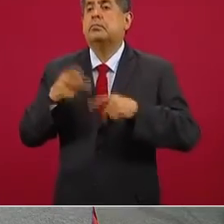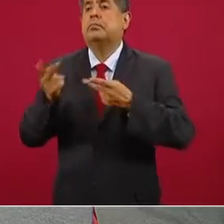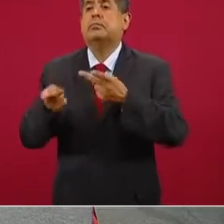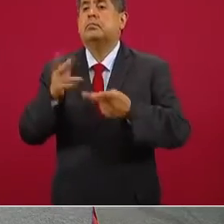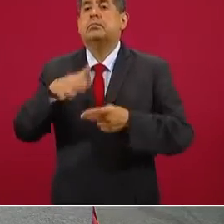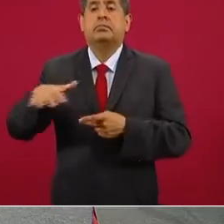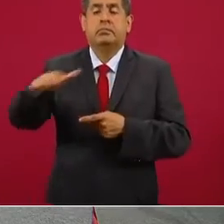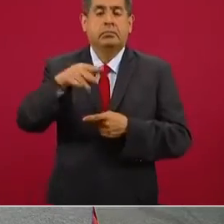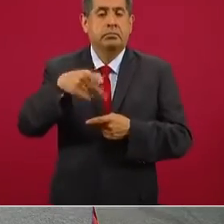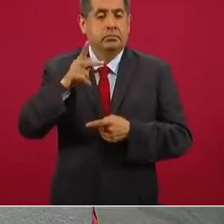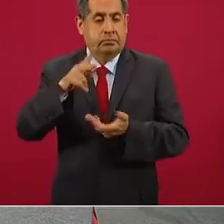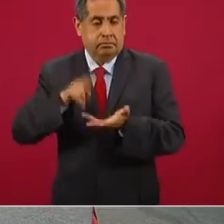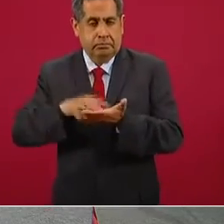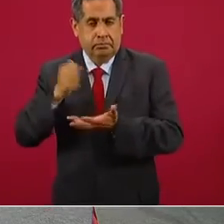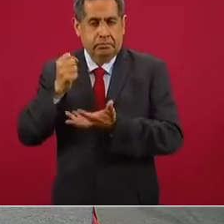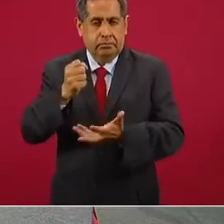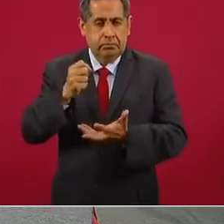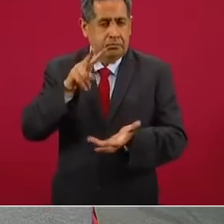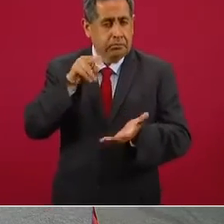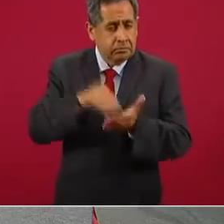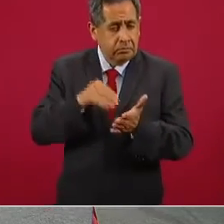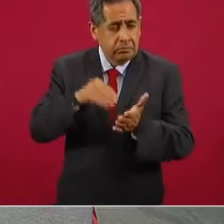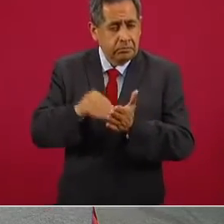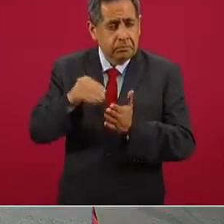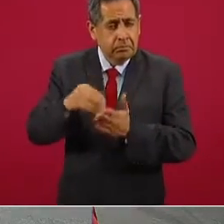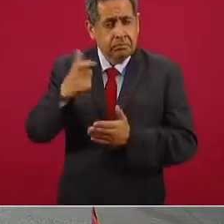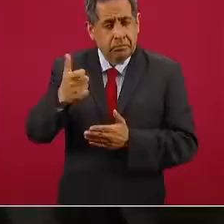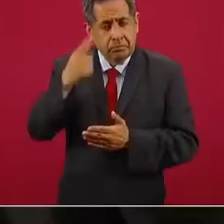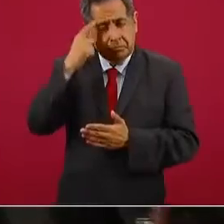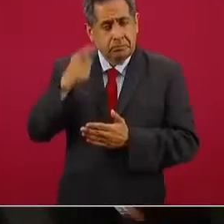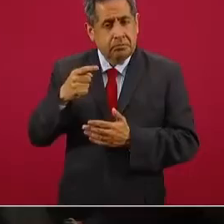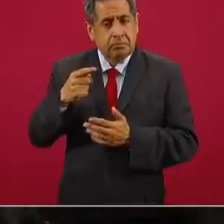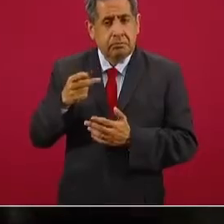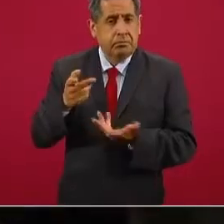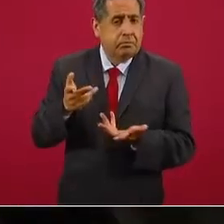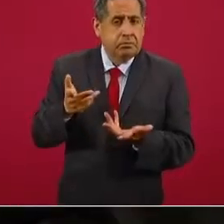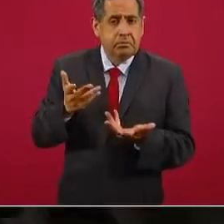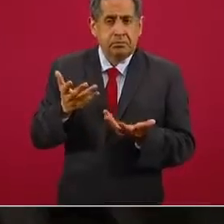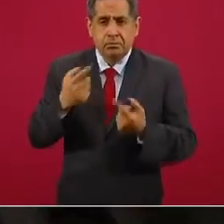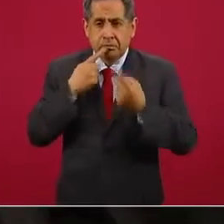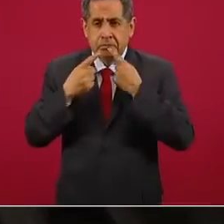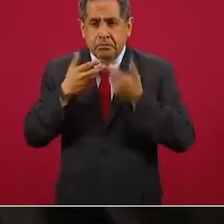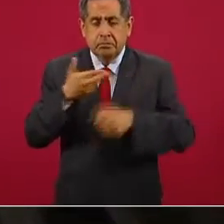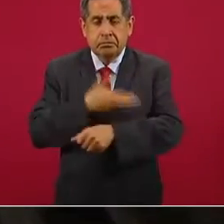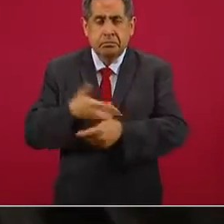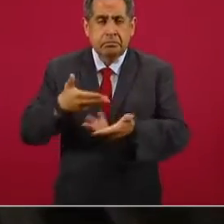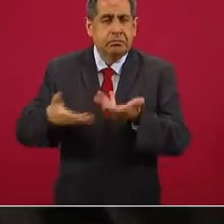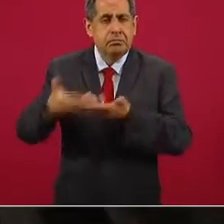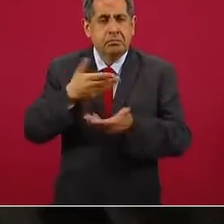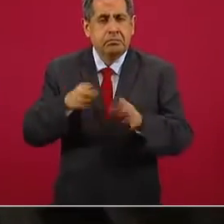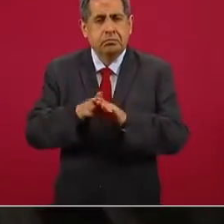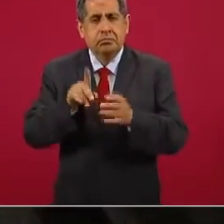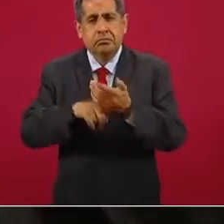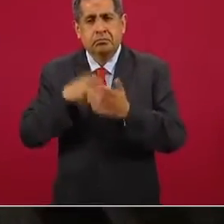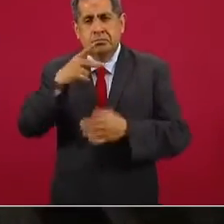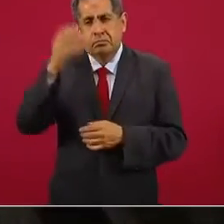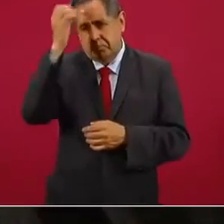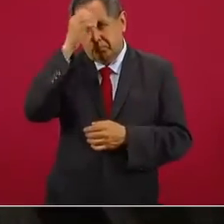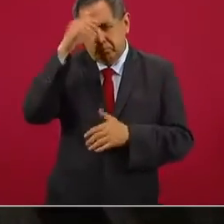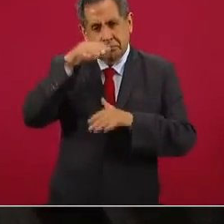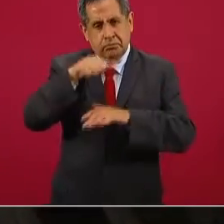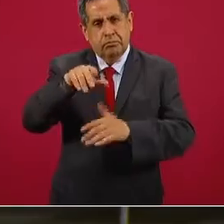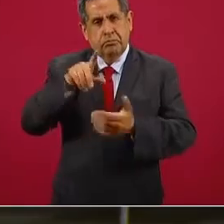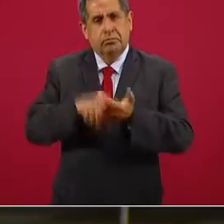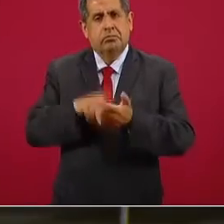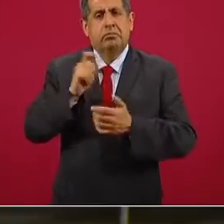presupuesto continúa evaluado en más de 2,000 millones de pesos para realizar este ejercicio. Me gustaría conocer su opinión